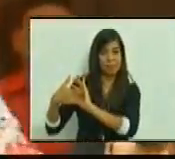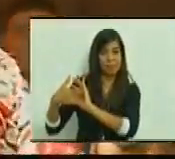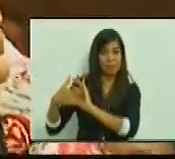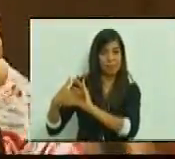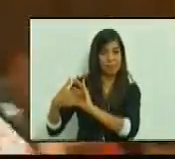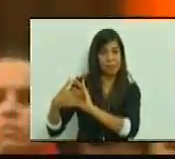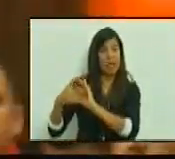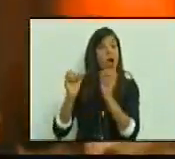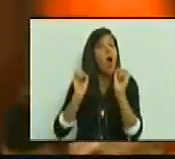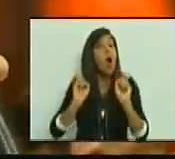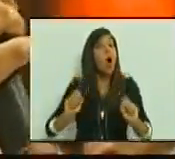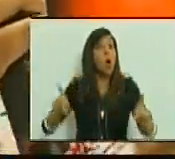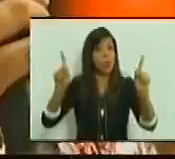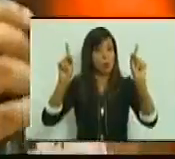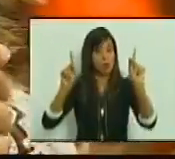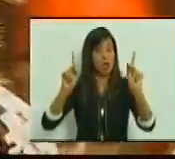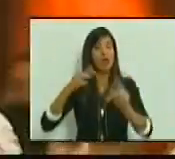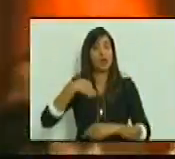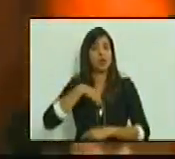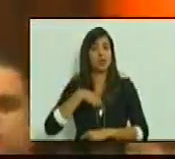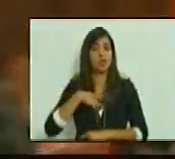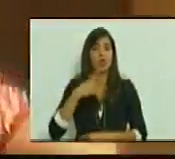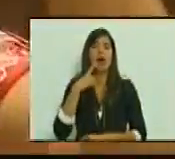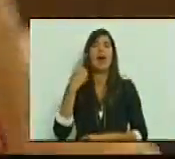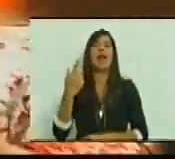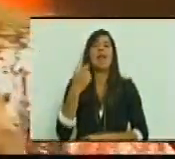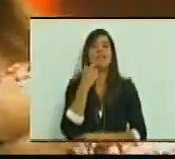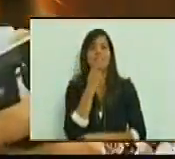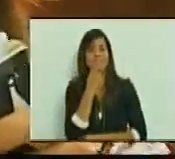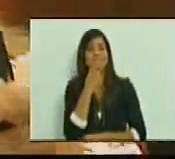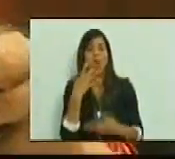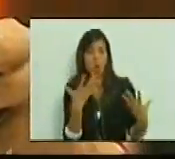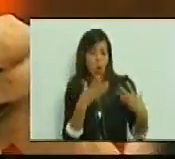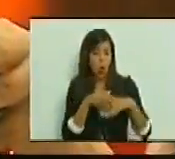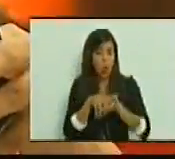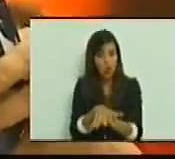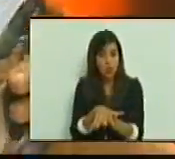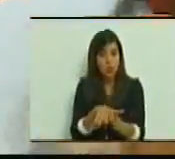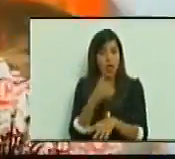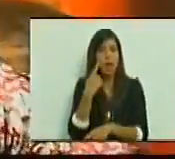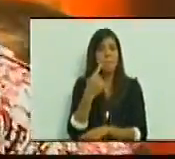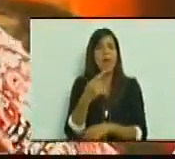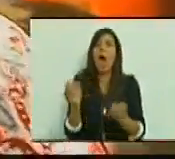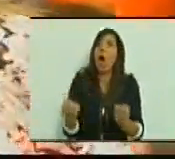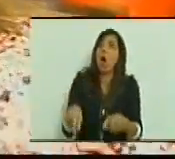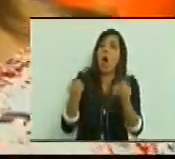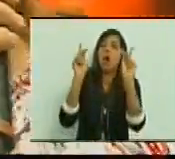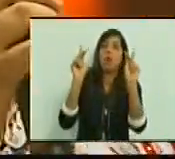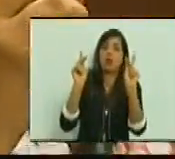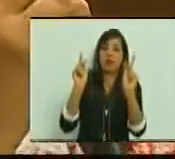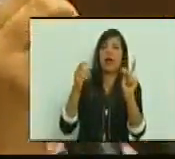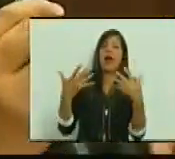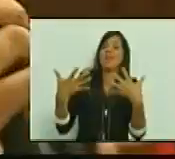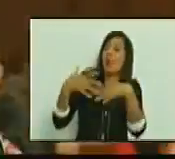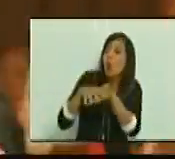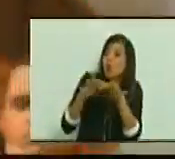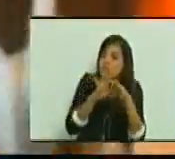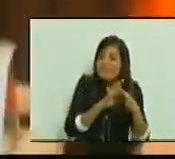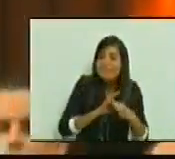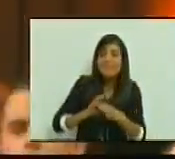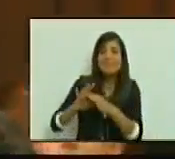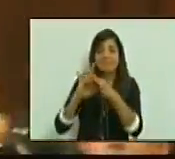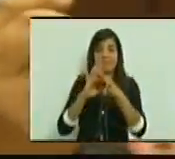una gran oportunidad que nos permitió levantar, vemos ahora esta gran oportunidad de conglomerado para lo que